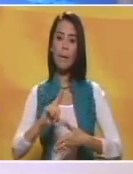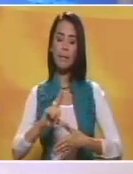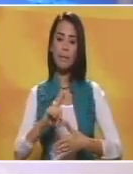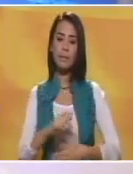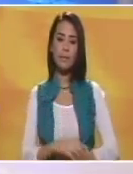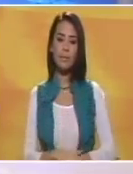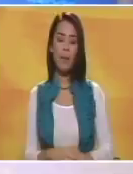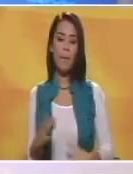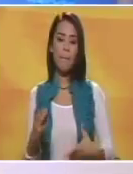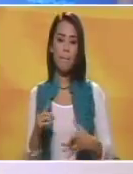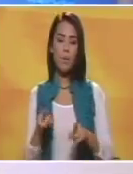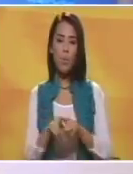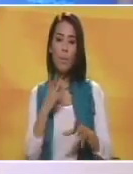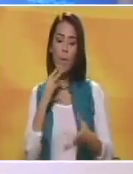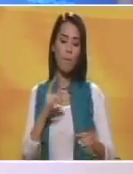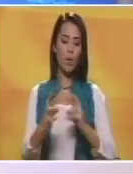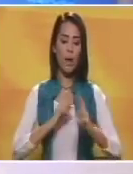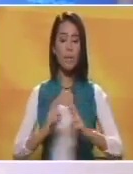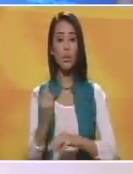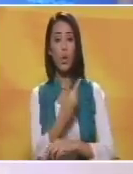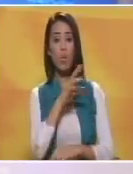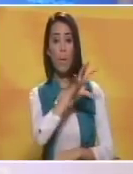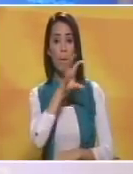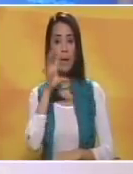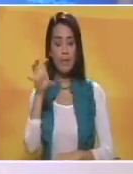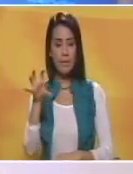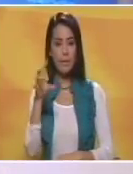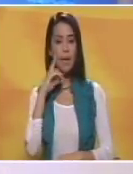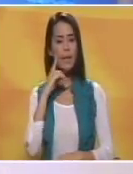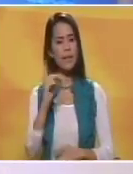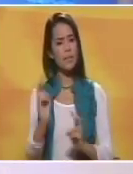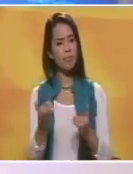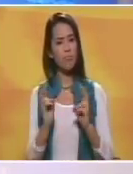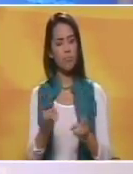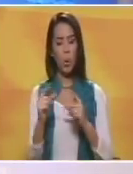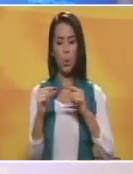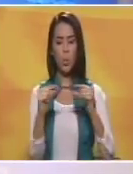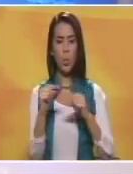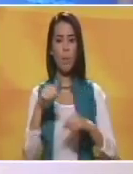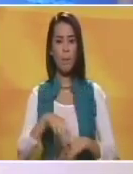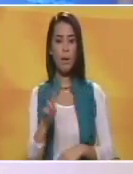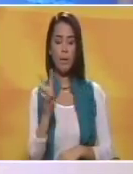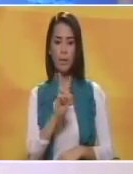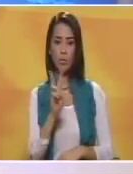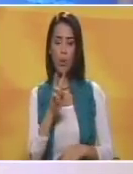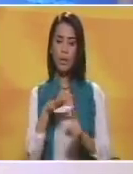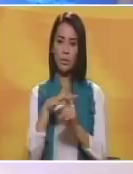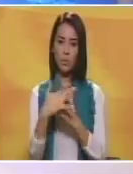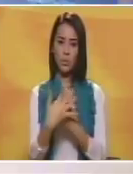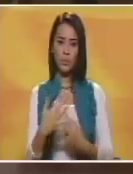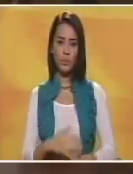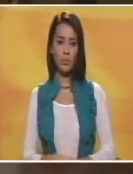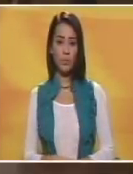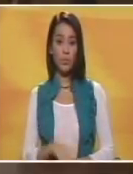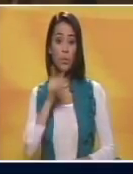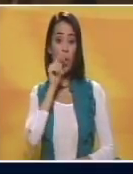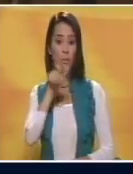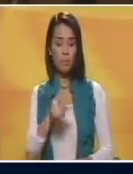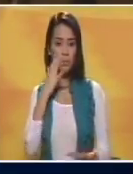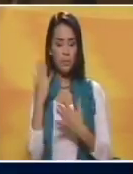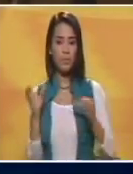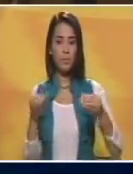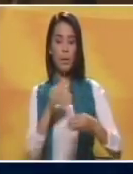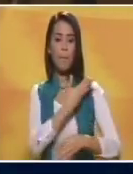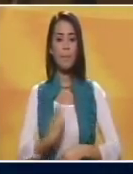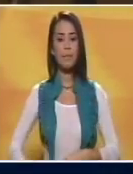para estrechar las relaciones entre ambos países y abordar la situación por la que atraviesa Venezuela. Pence, quien se encuentra reunido con el presidente Lenín